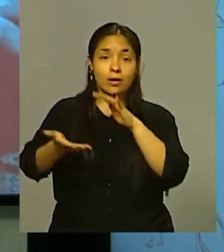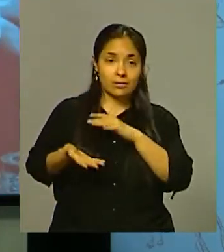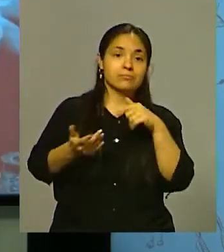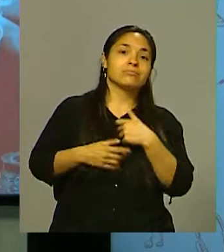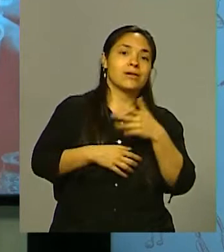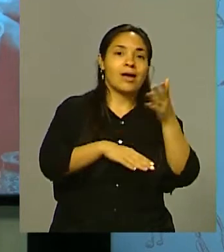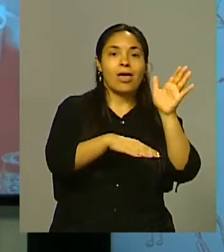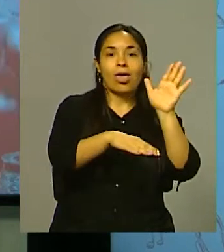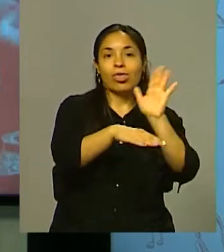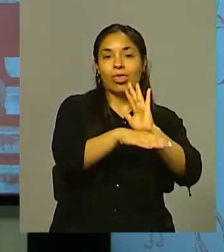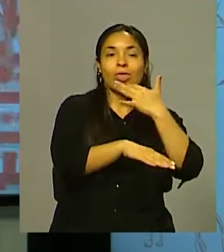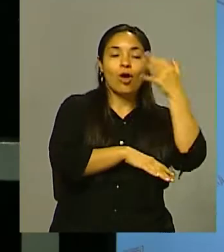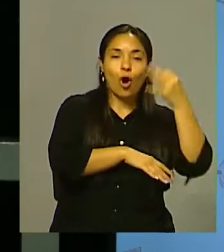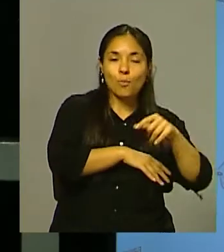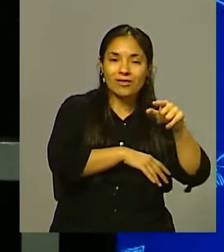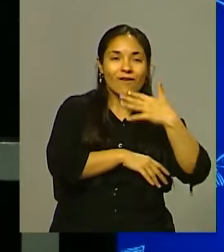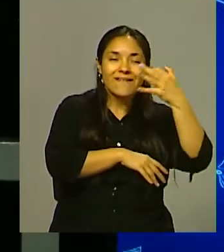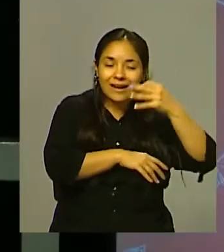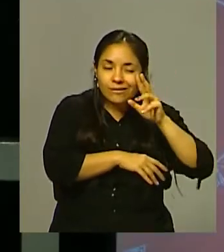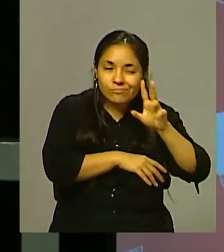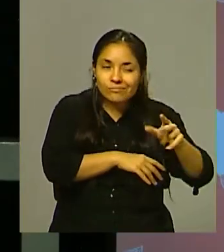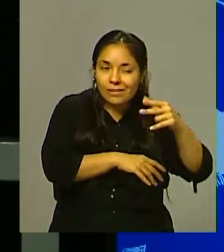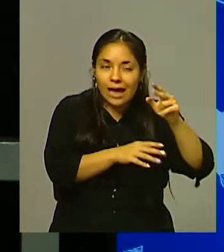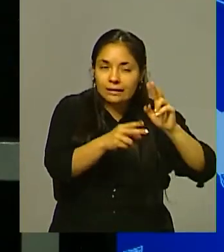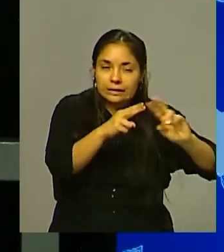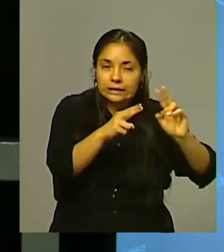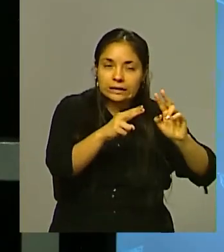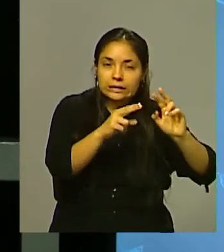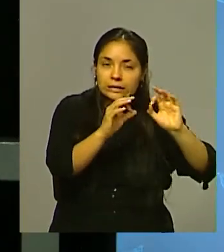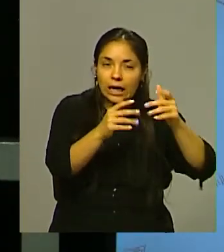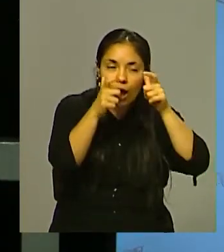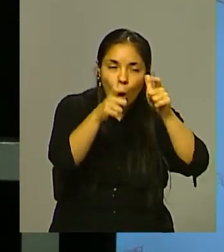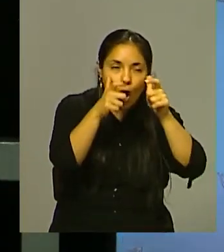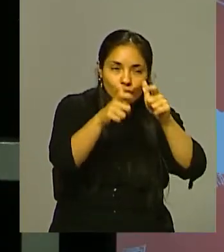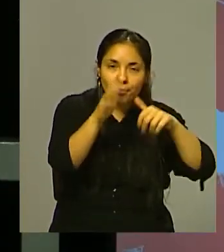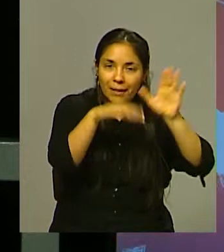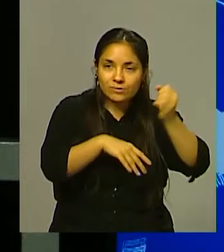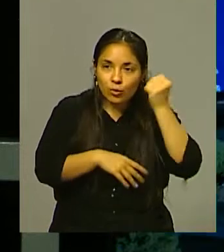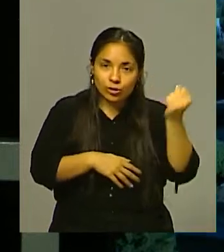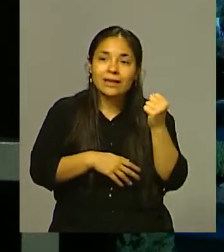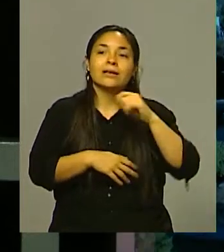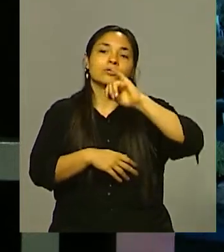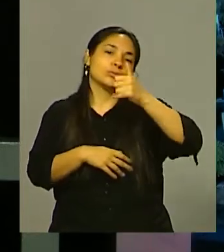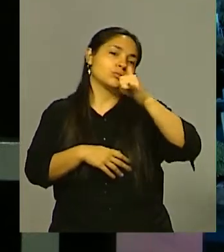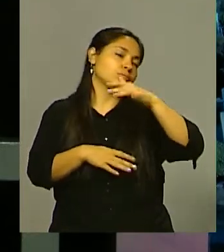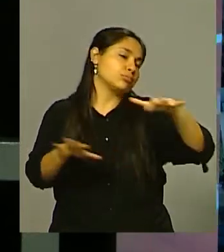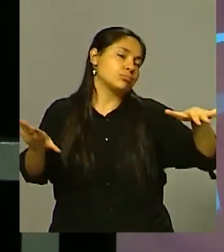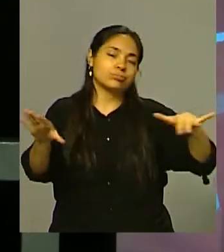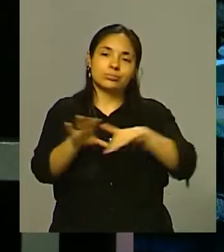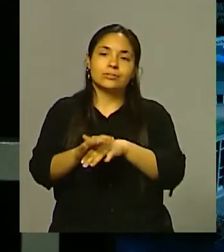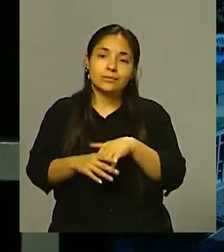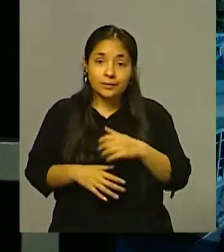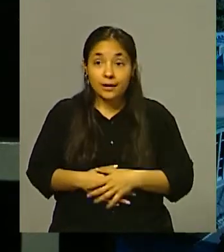cual, ¿no? ¿Esa sería tu tarea? Sí, claro que sí, eso es lo fundamental, y eso es lo que... Vamos a